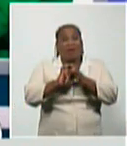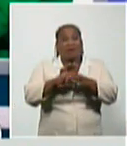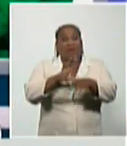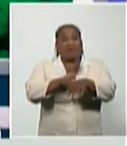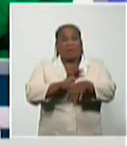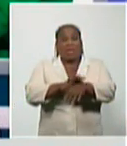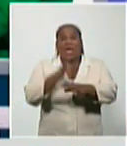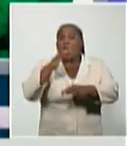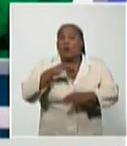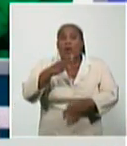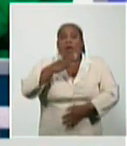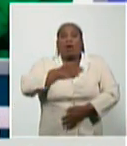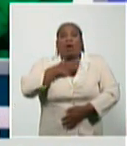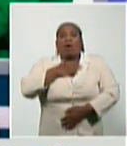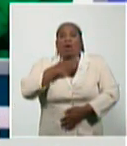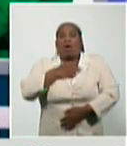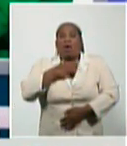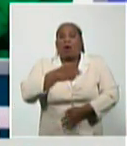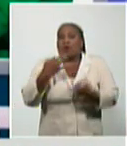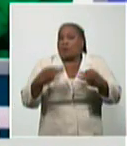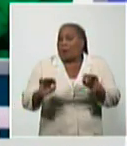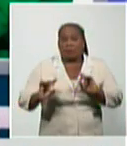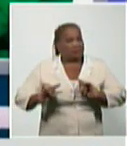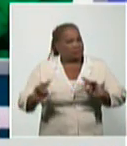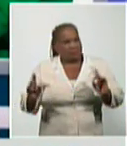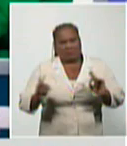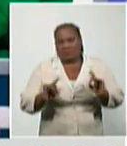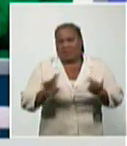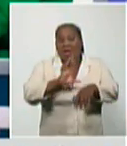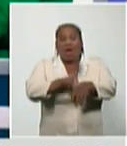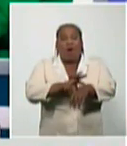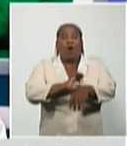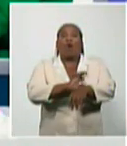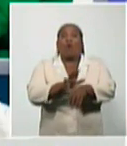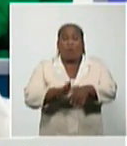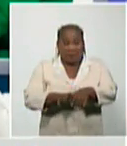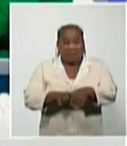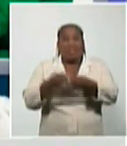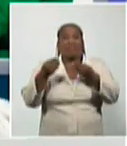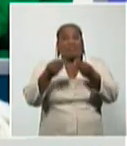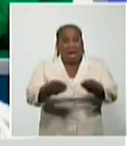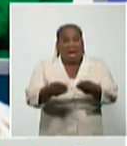común, como yo siempre digo, es una enfermedad que deja secuelas.